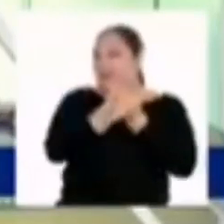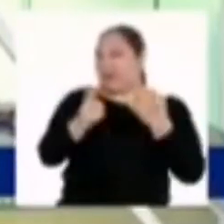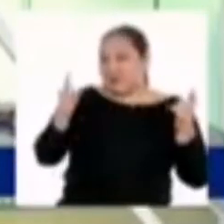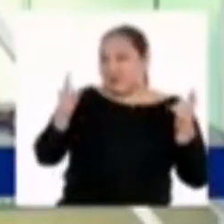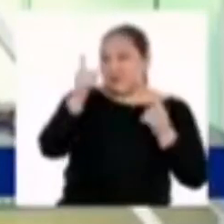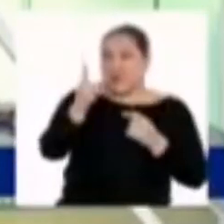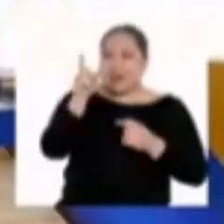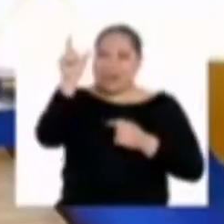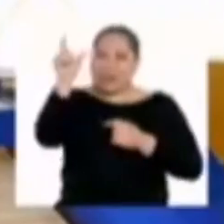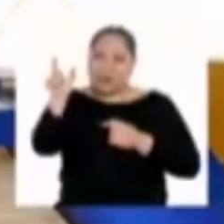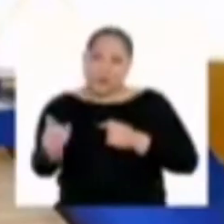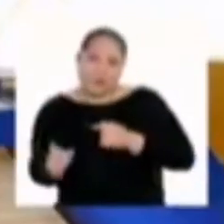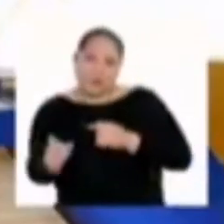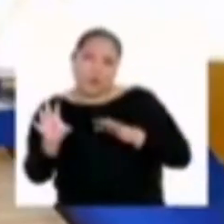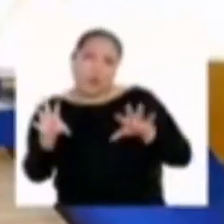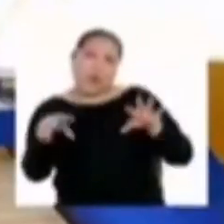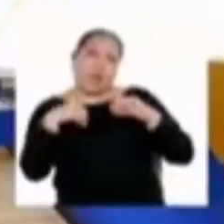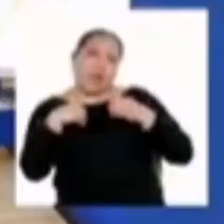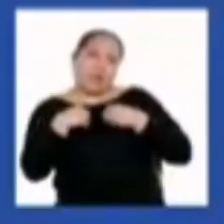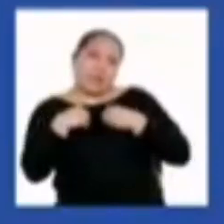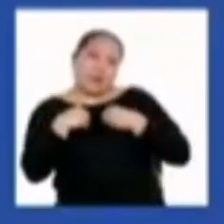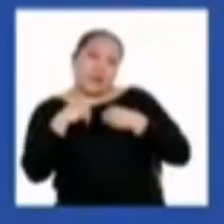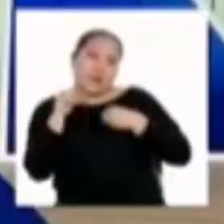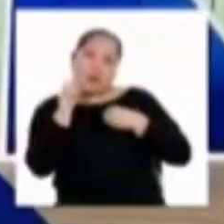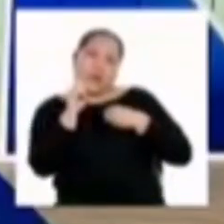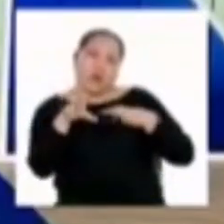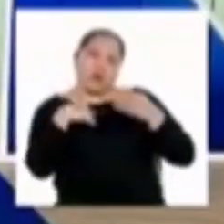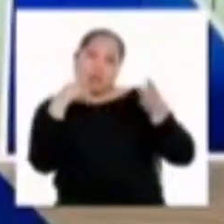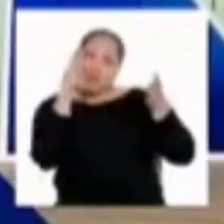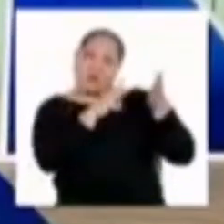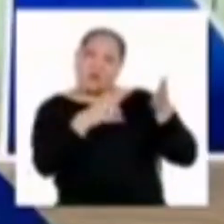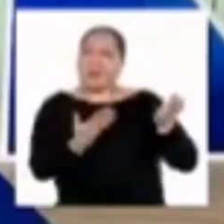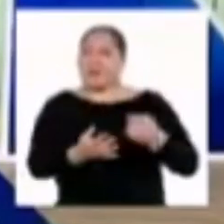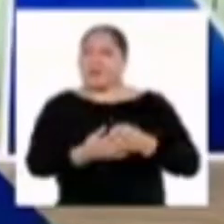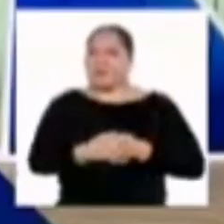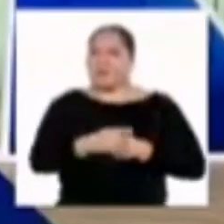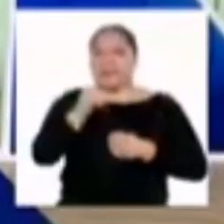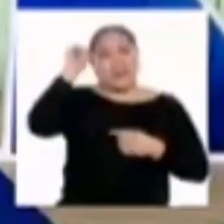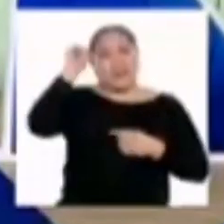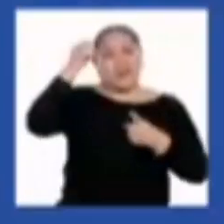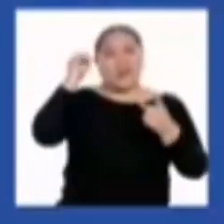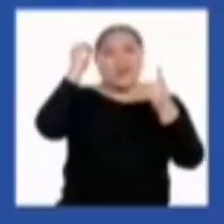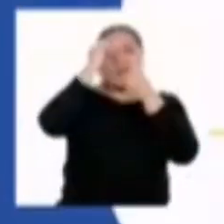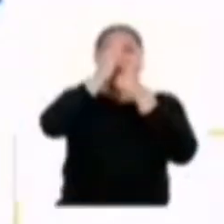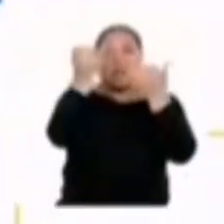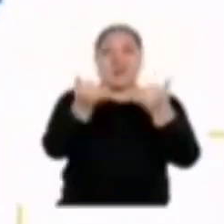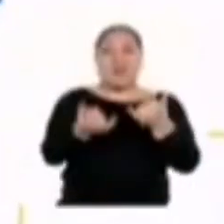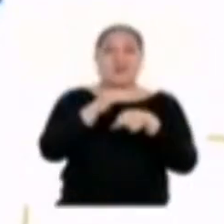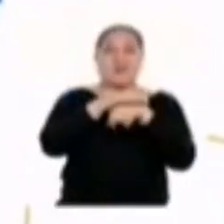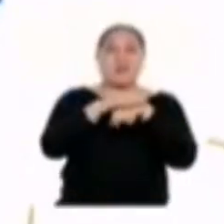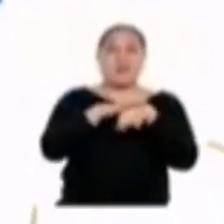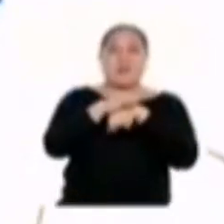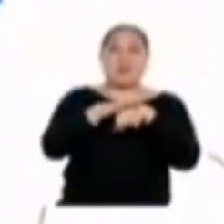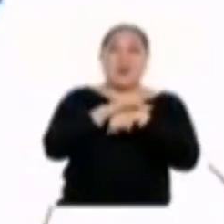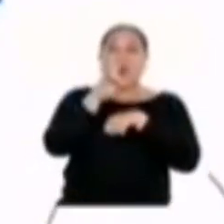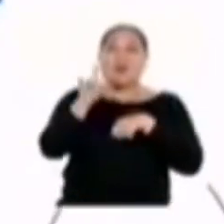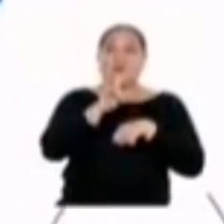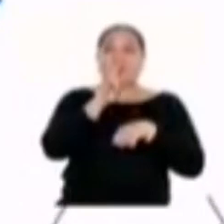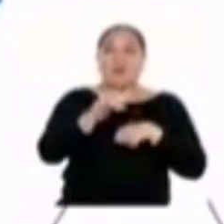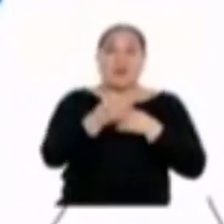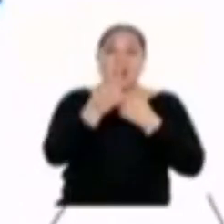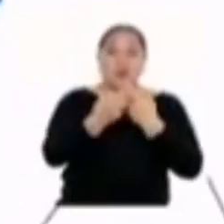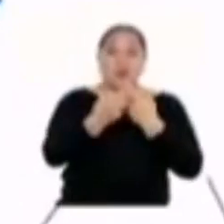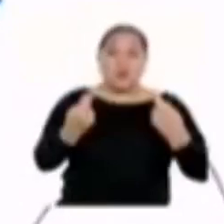libertad del receptor aceptarlos o no. Y recuerden que el reto del día de hoy es planificar